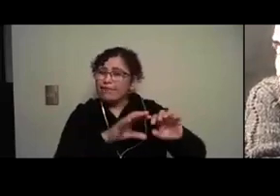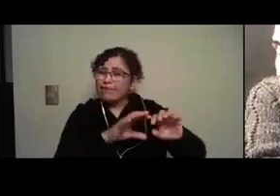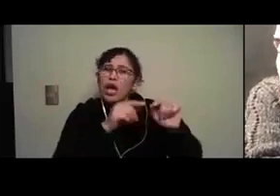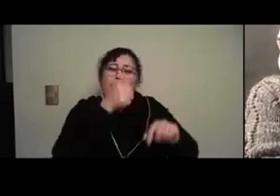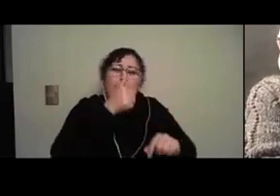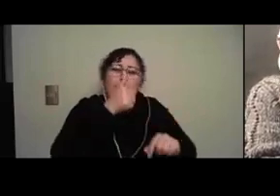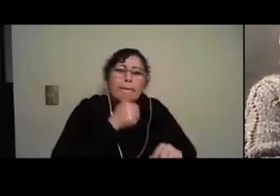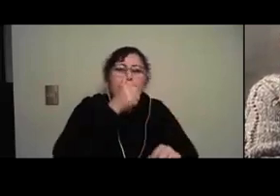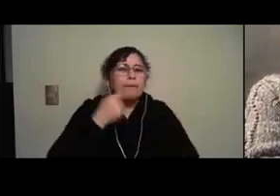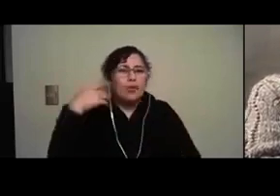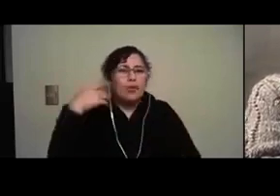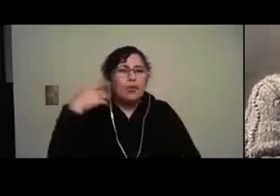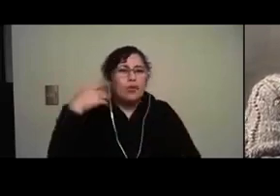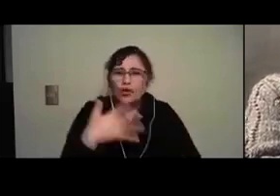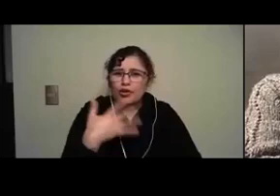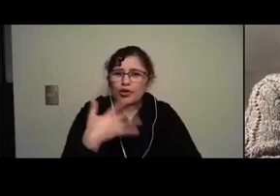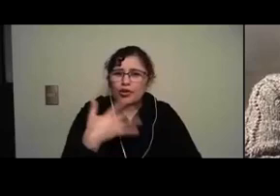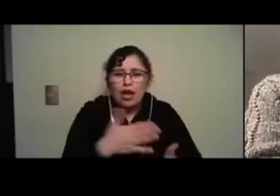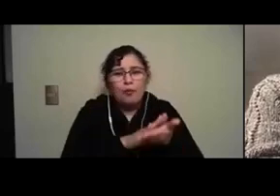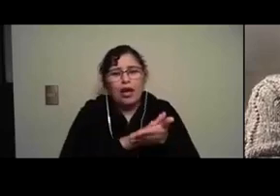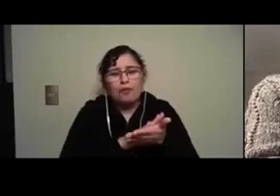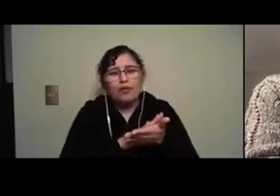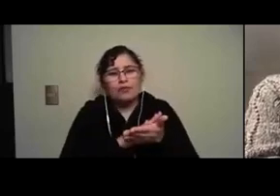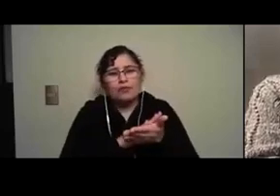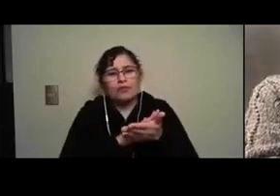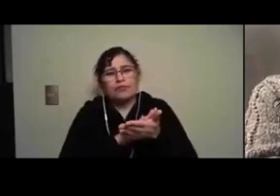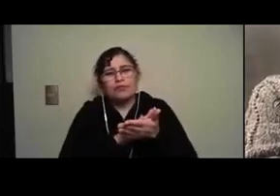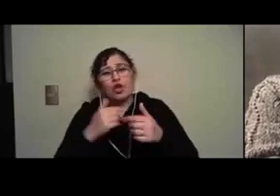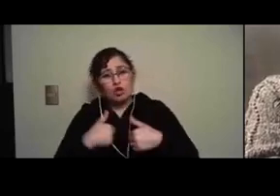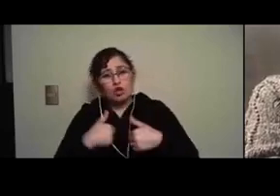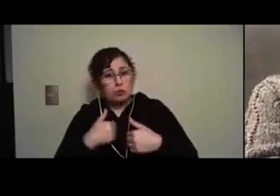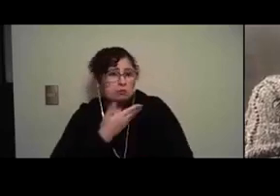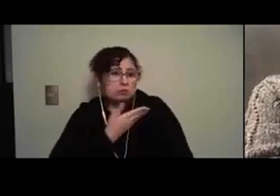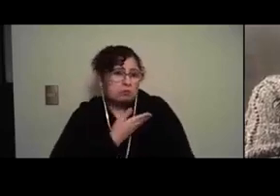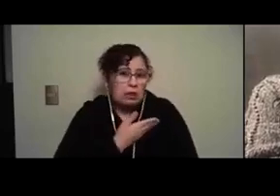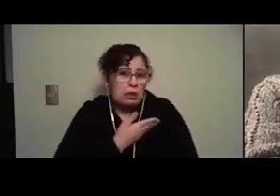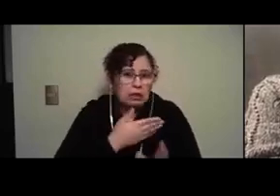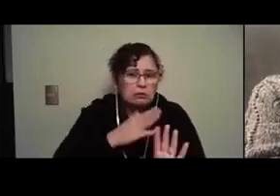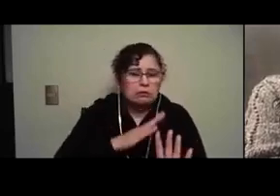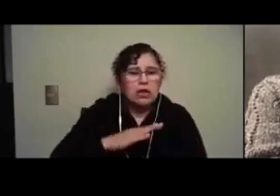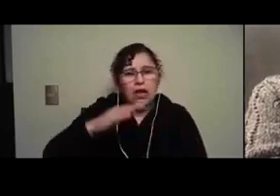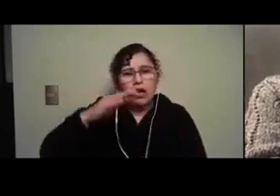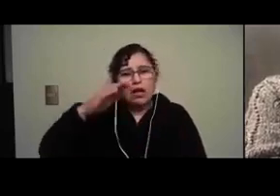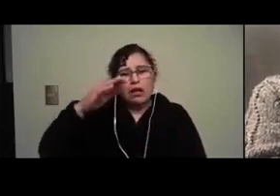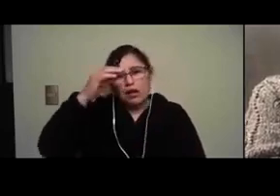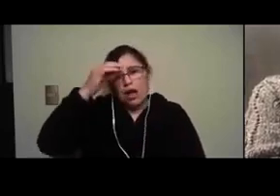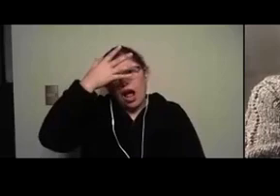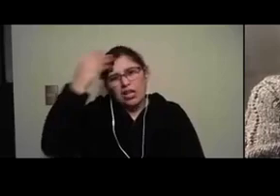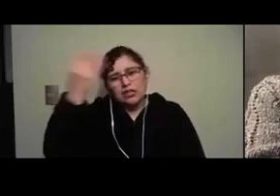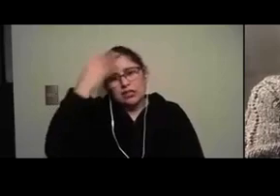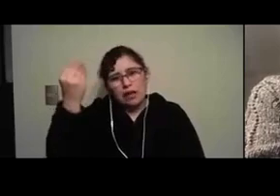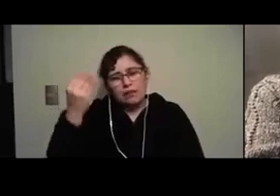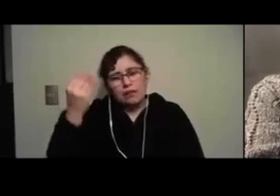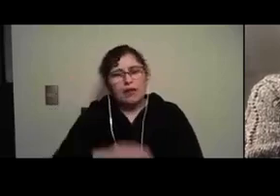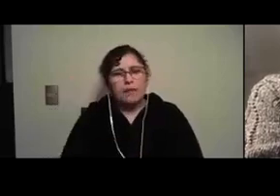cuando pasa que si alguien, si yo tengo Alzheimer y le pregunto 10 veces a Nicolás si grabó la clase,